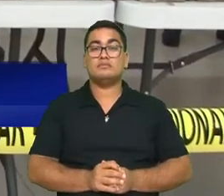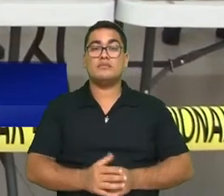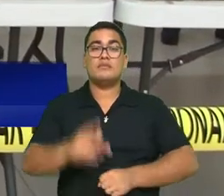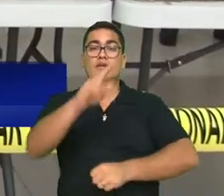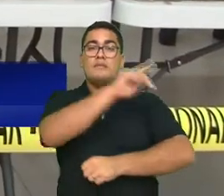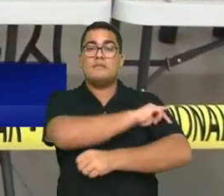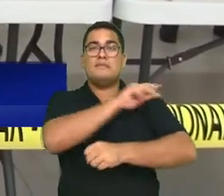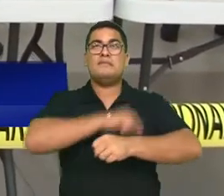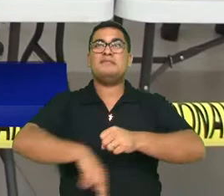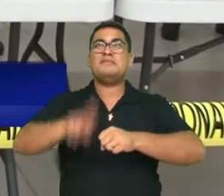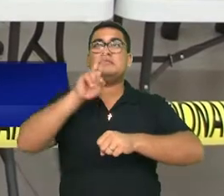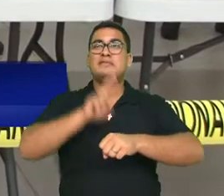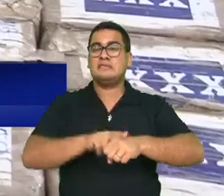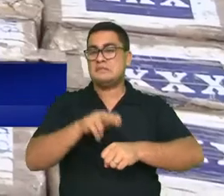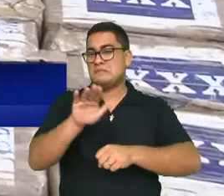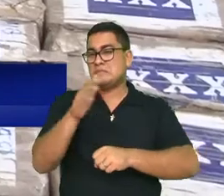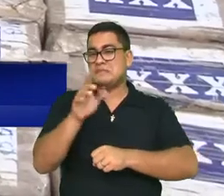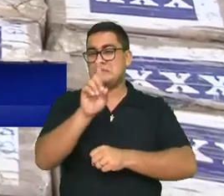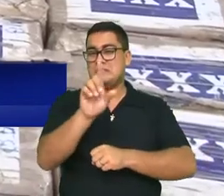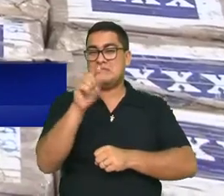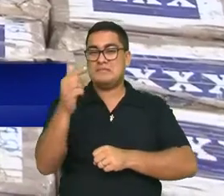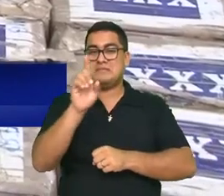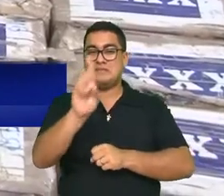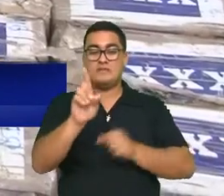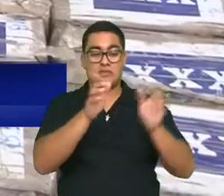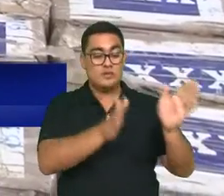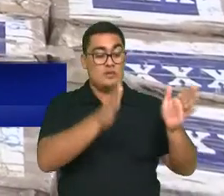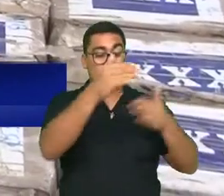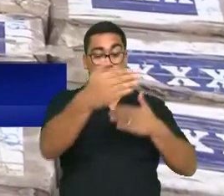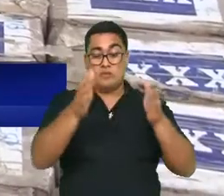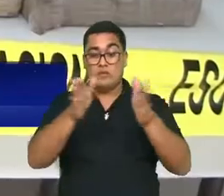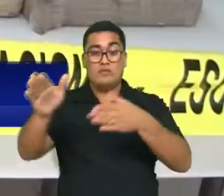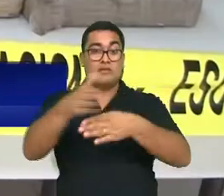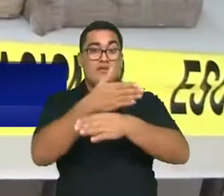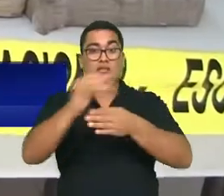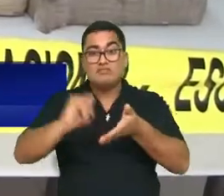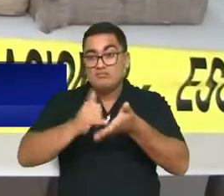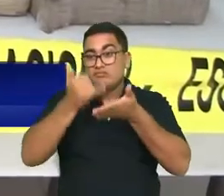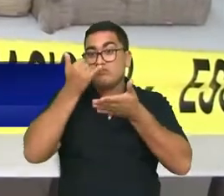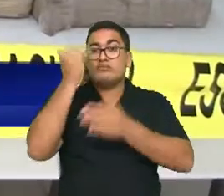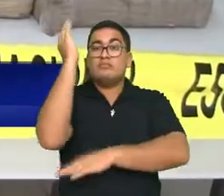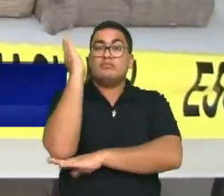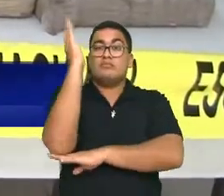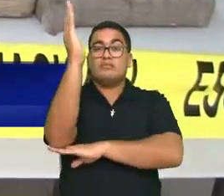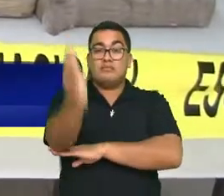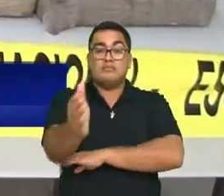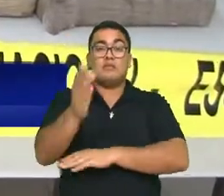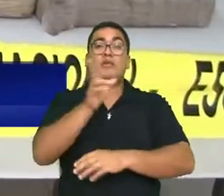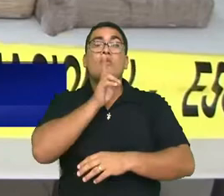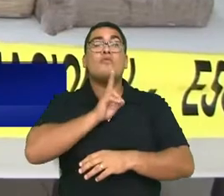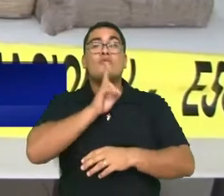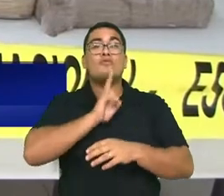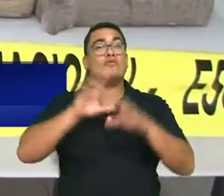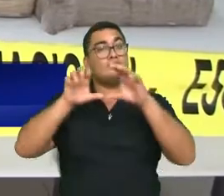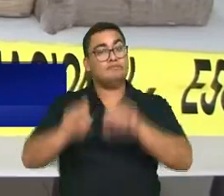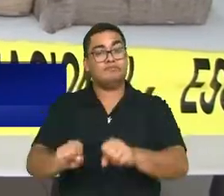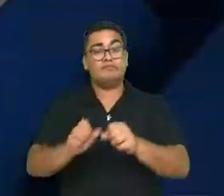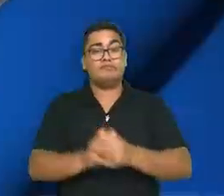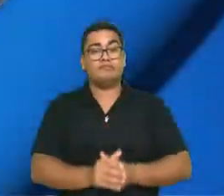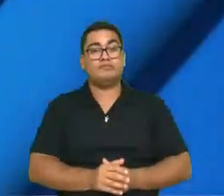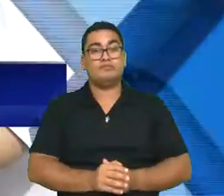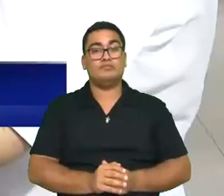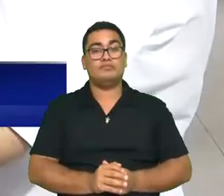Policía Nacional incauta más de 171 kilos de cocaína en el puesto fronterizo de Peñas Blancas.